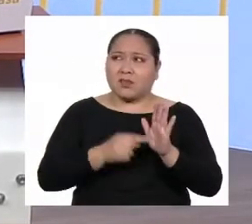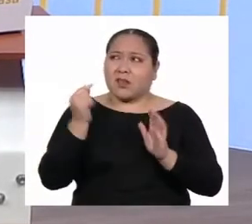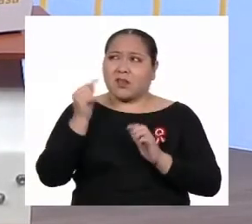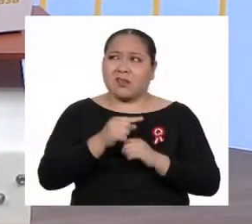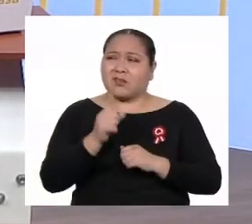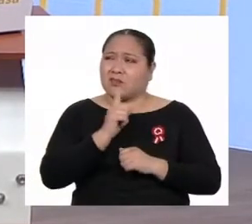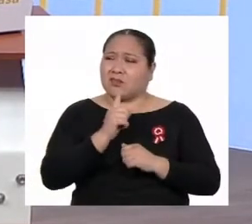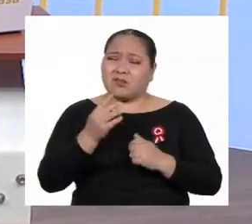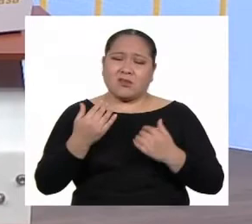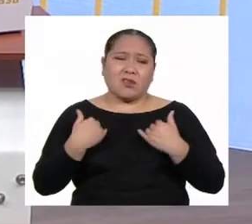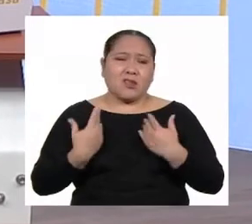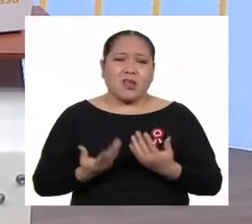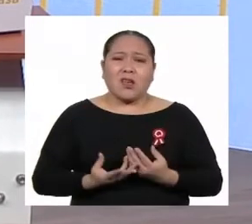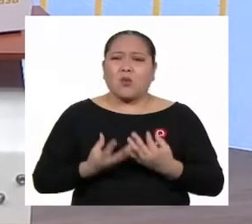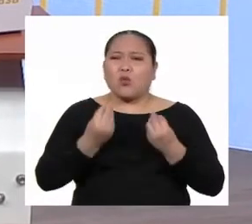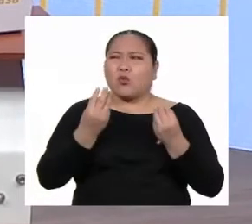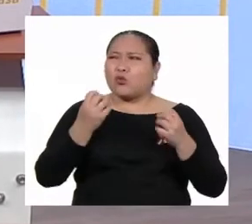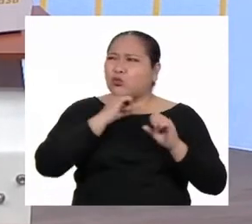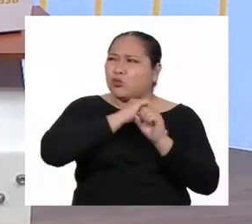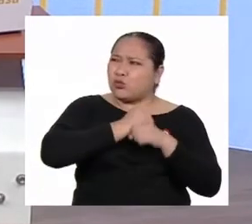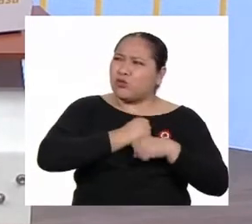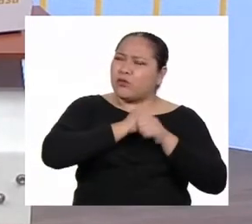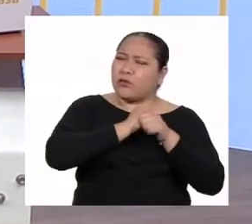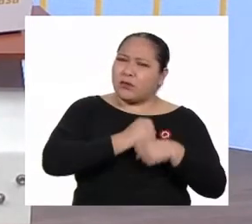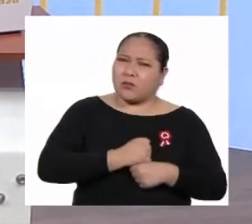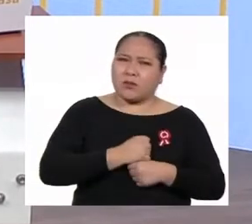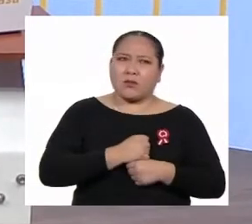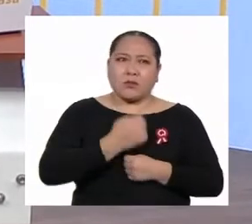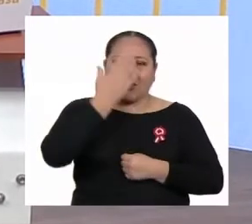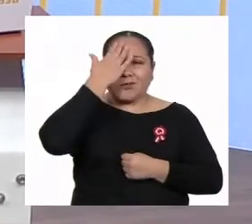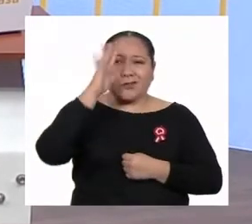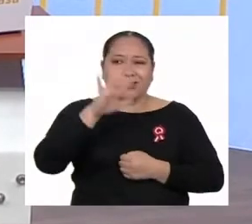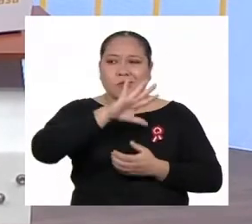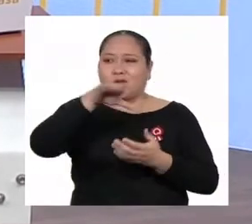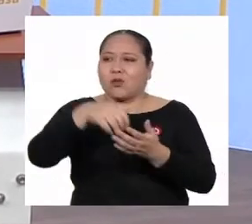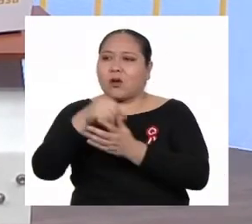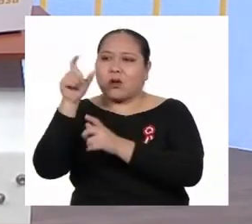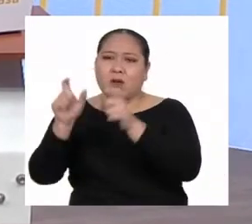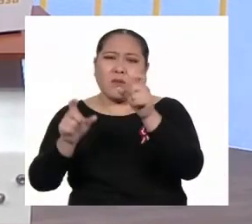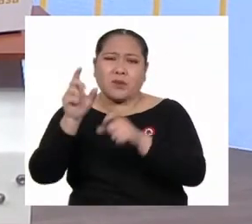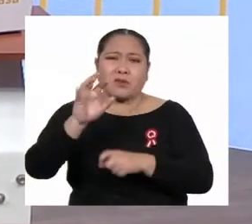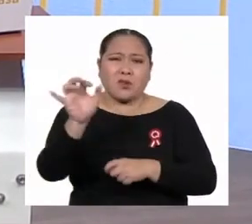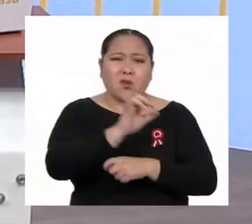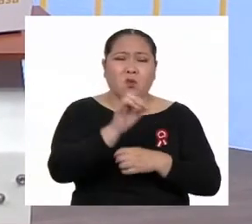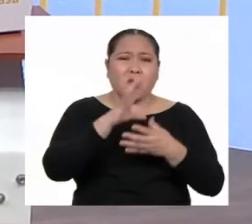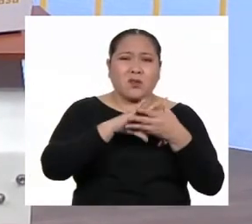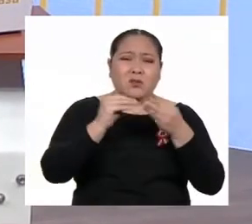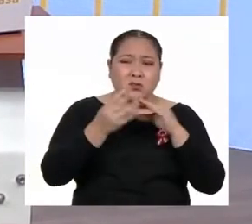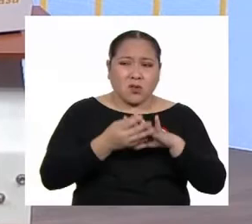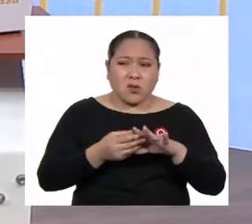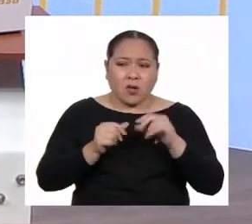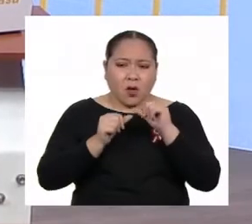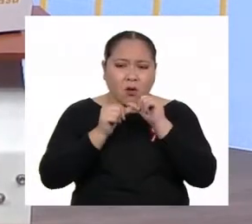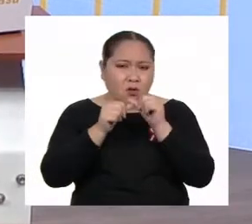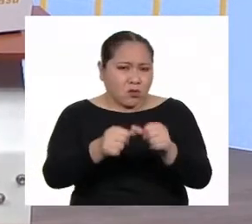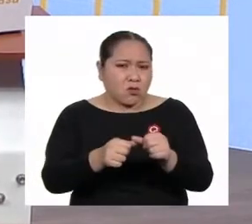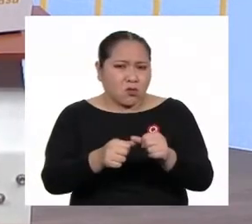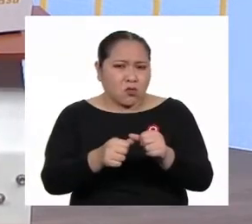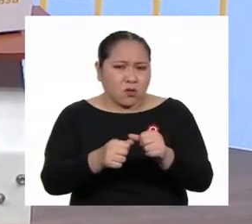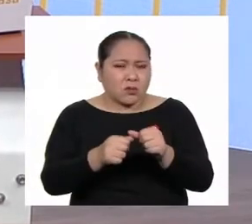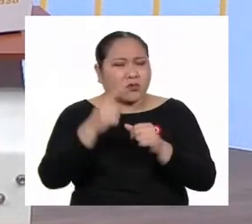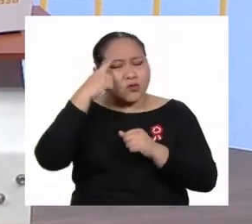Nadie debería tener que sufrir tanto, y no sé si todas las personas con esa historia tendrían la fuerza para seguir